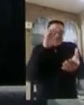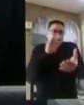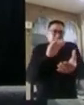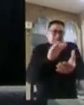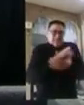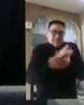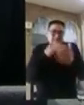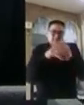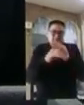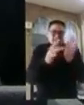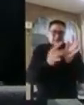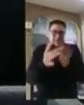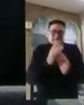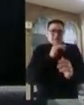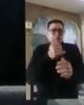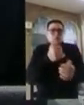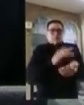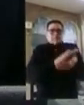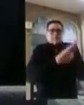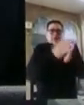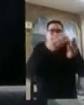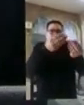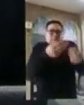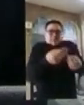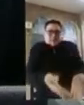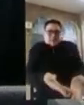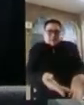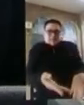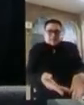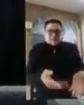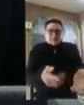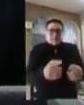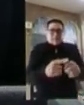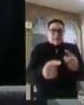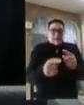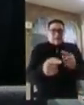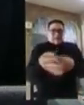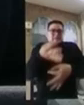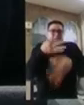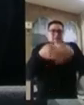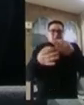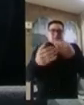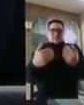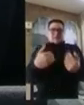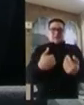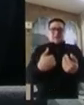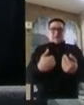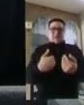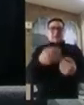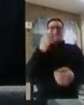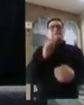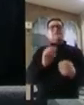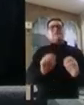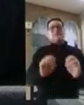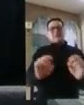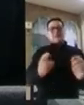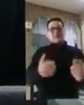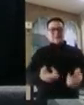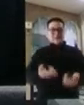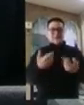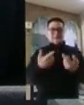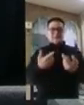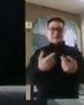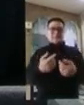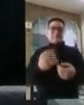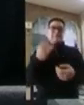pensó en nosotros, en que siendo aún pecadores, dio a su Hijo para